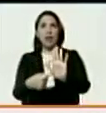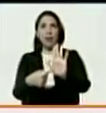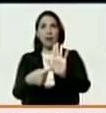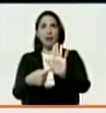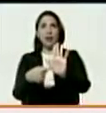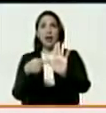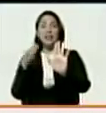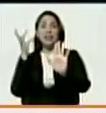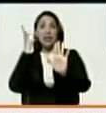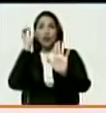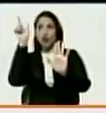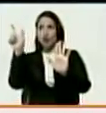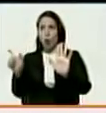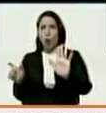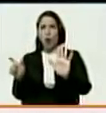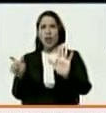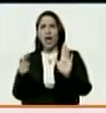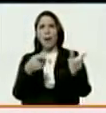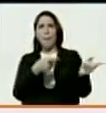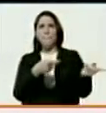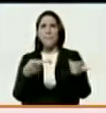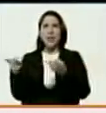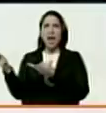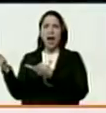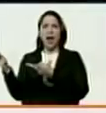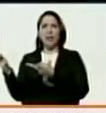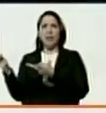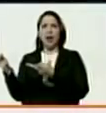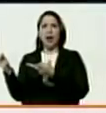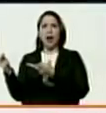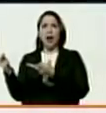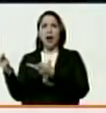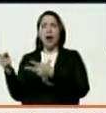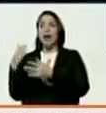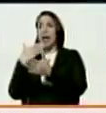señora enviada por el señor Guaidó a la Gran Bretaña para